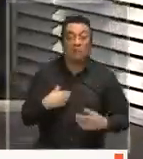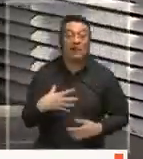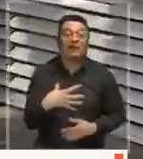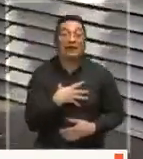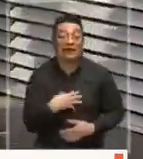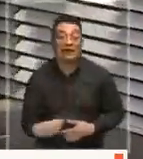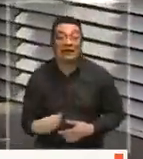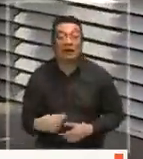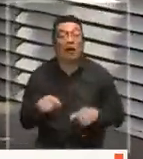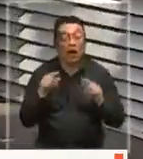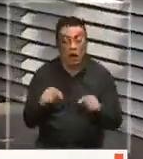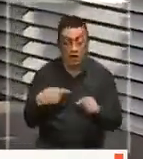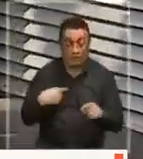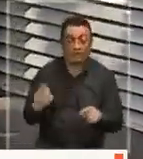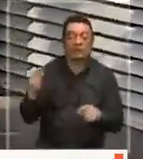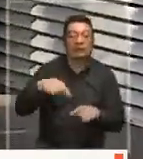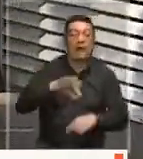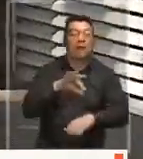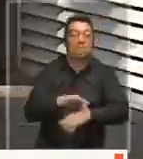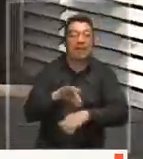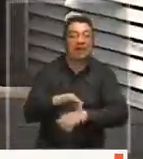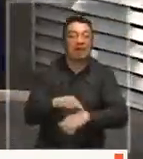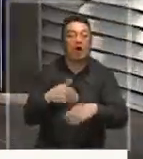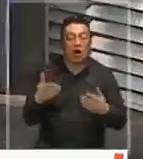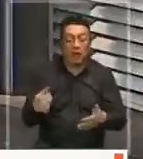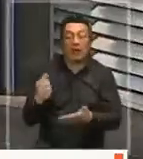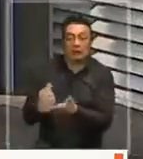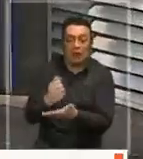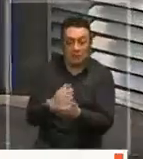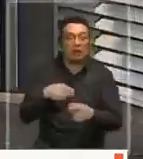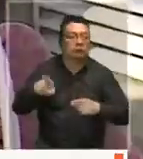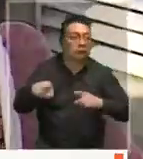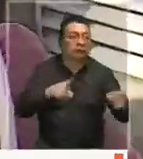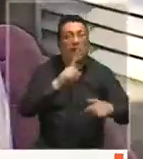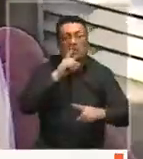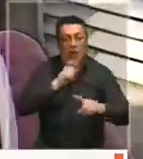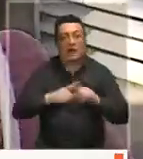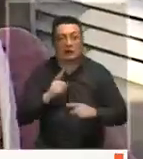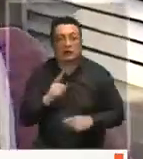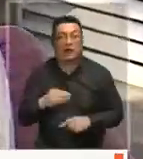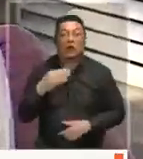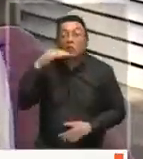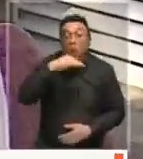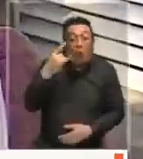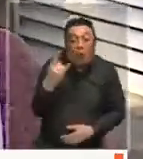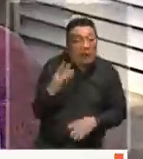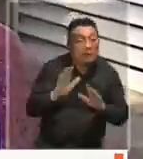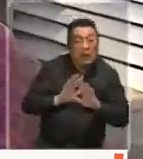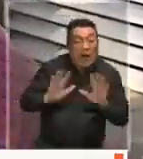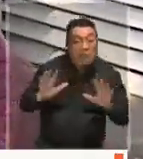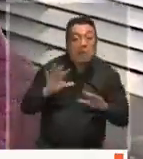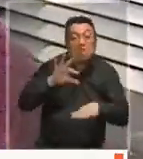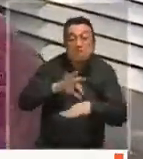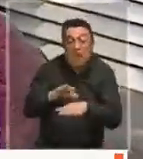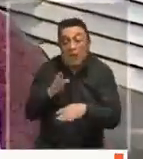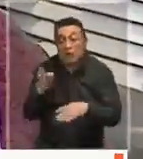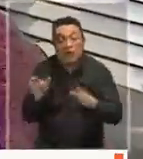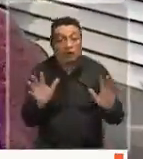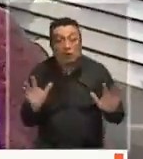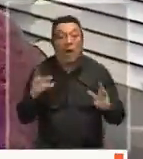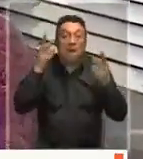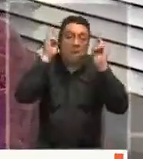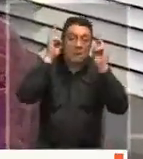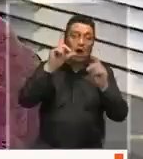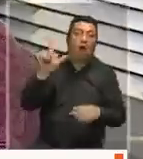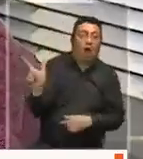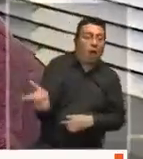ahora netamente para venir aquí al médico. También harto. ¿Para hacer trámite? Sí, más, harto. Para una emergencia, cuando tengo que ir al médico, algo, en las micros se